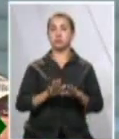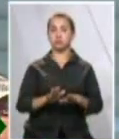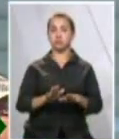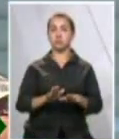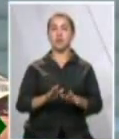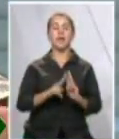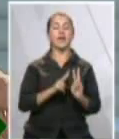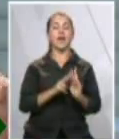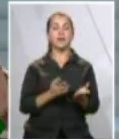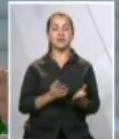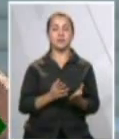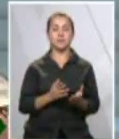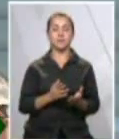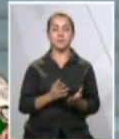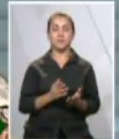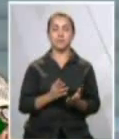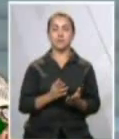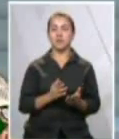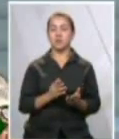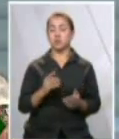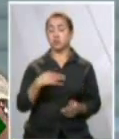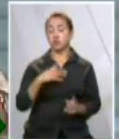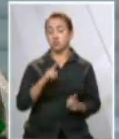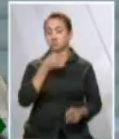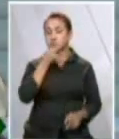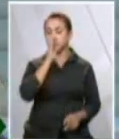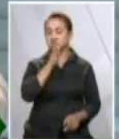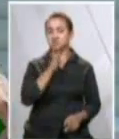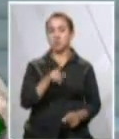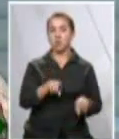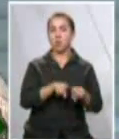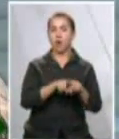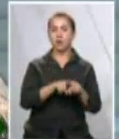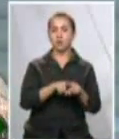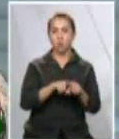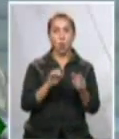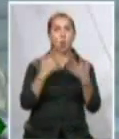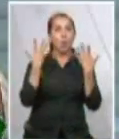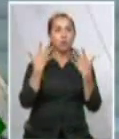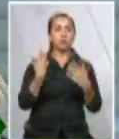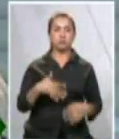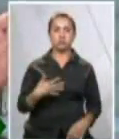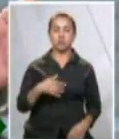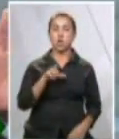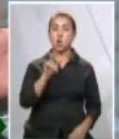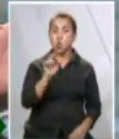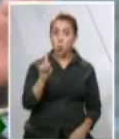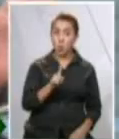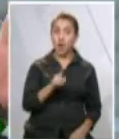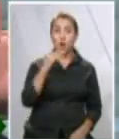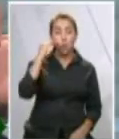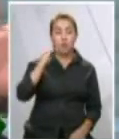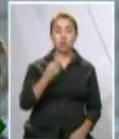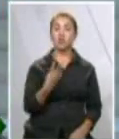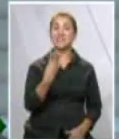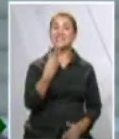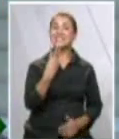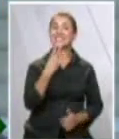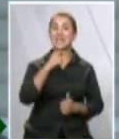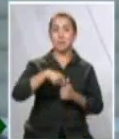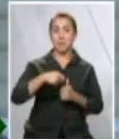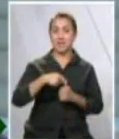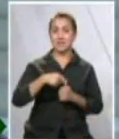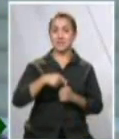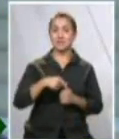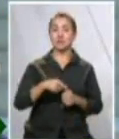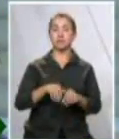Lucas es un caso, incluso me atrevería a decir, más impresionante que Alberto, porque Lucas fue un niño que a los 3 meses quedó en